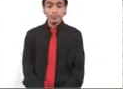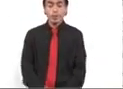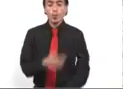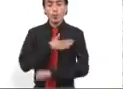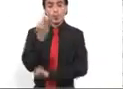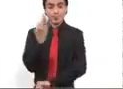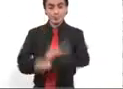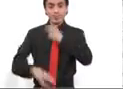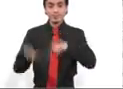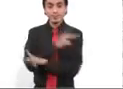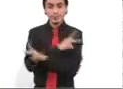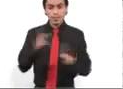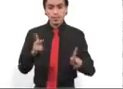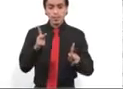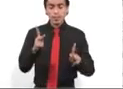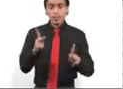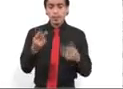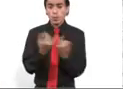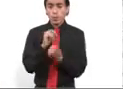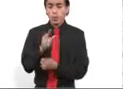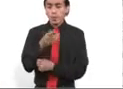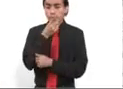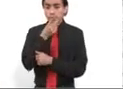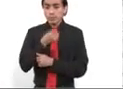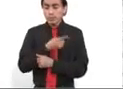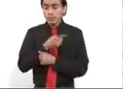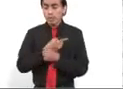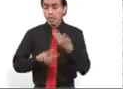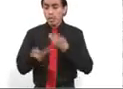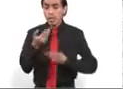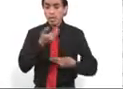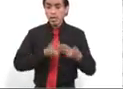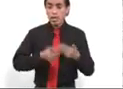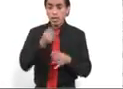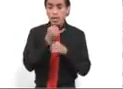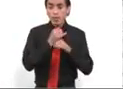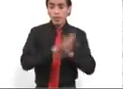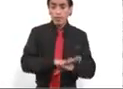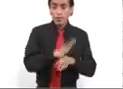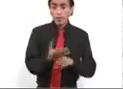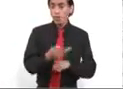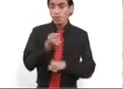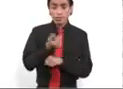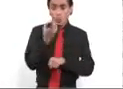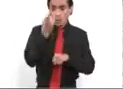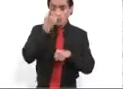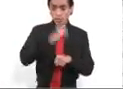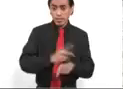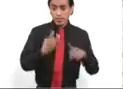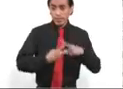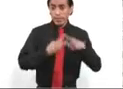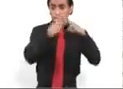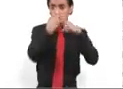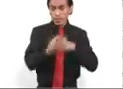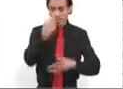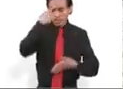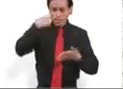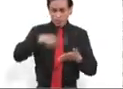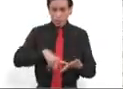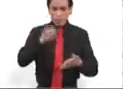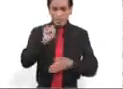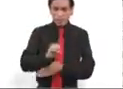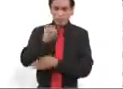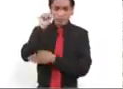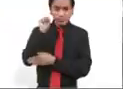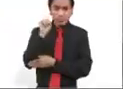Buenas tardes a todas y todos. Si nos pudieran compartir los resultados de los primeros días de operación del trolebús elevado, inició el sábado, si nos puede decir